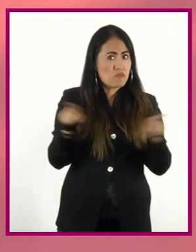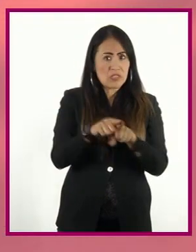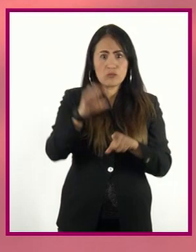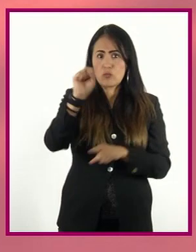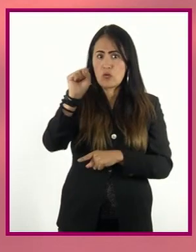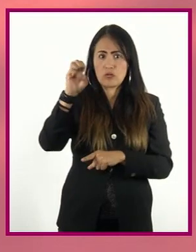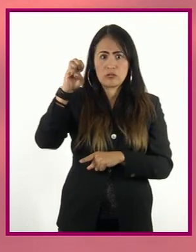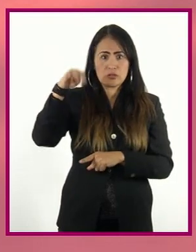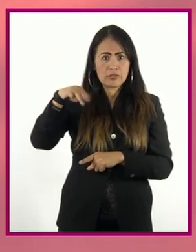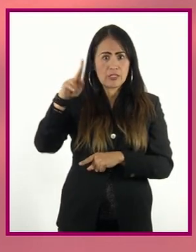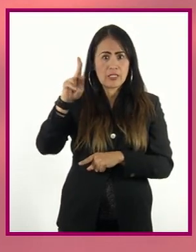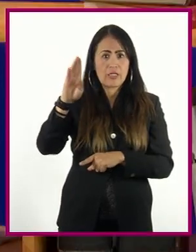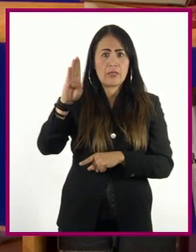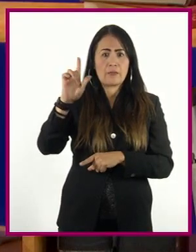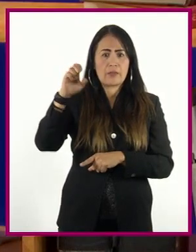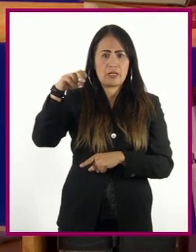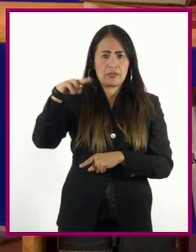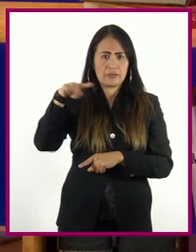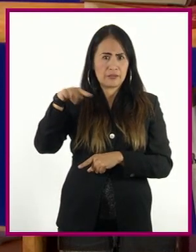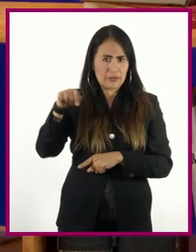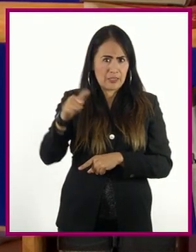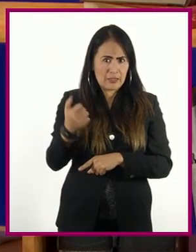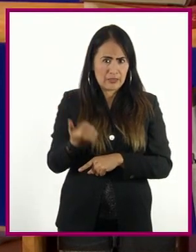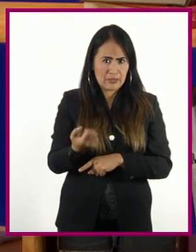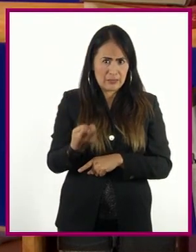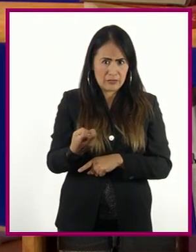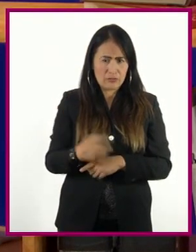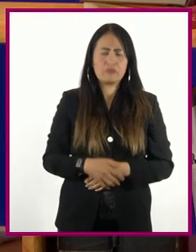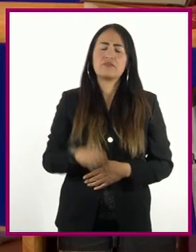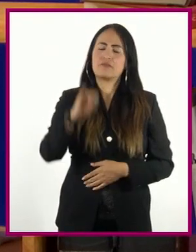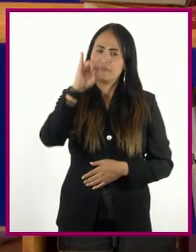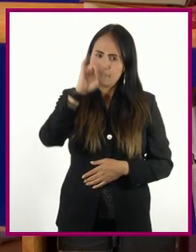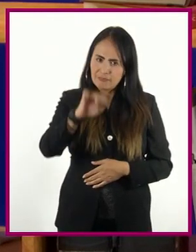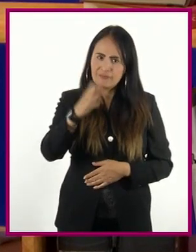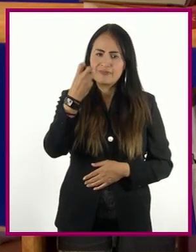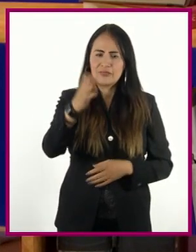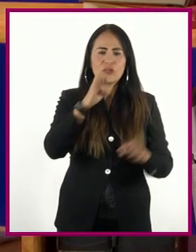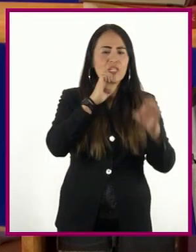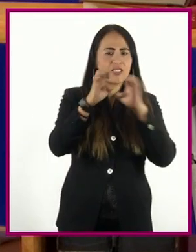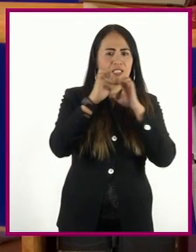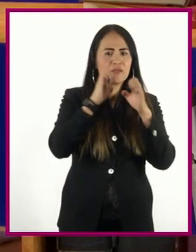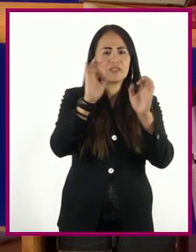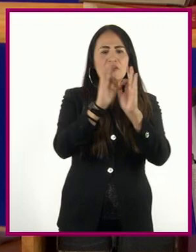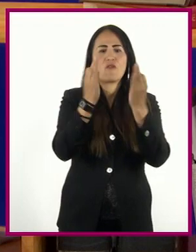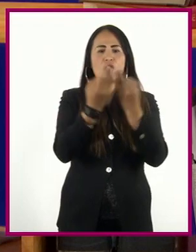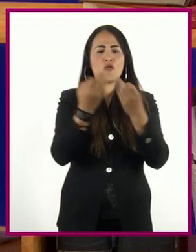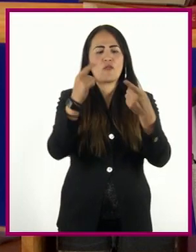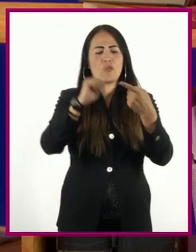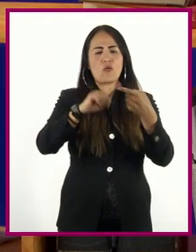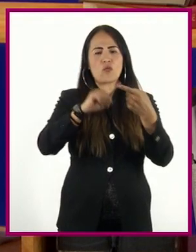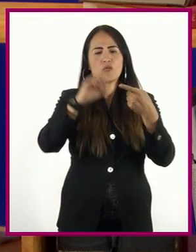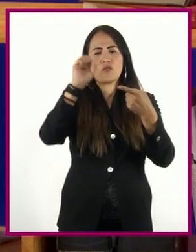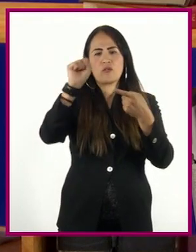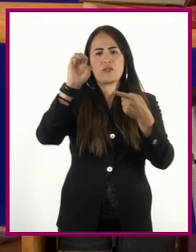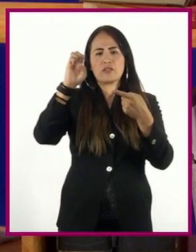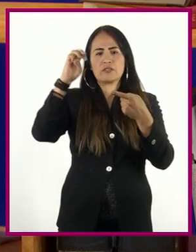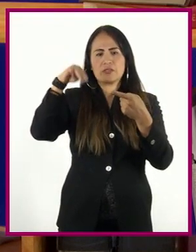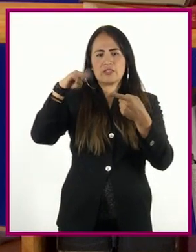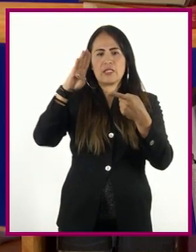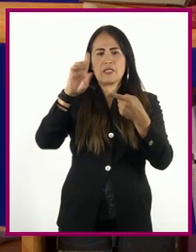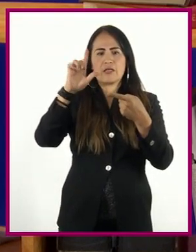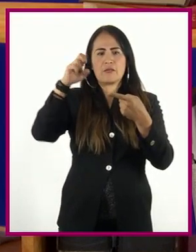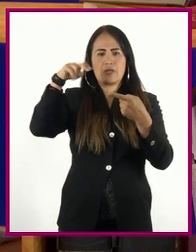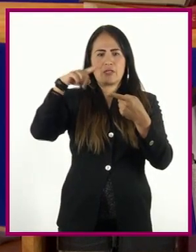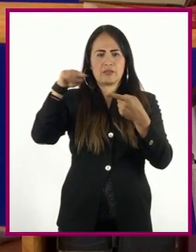¿no es así? Así es. Ya vimos entonces un tipo de entrevista, la de la semblanza. Ahora